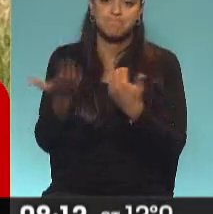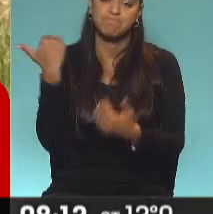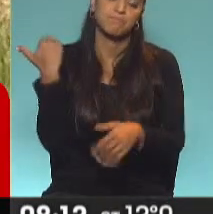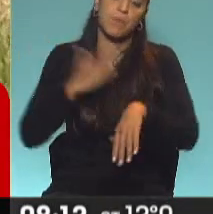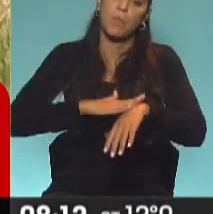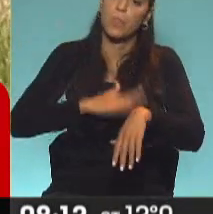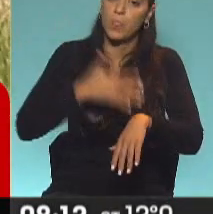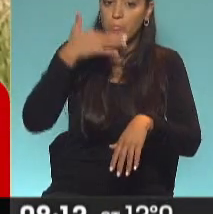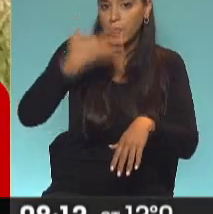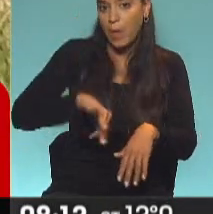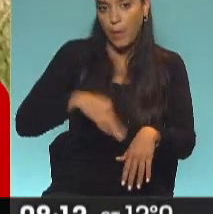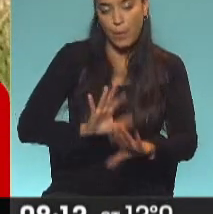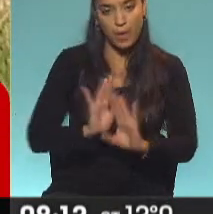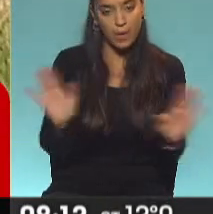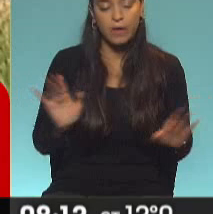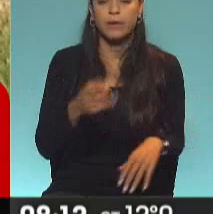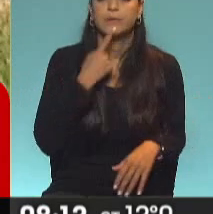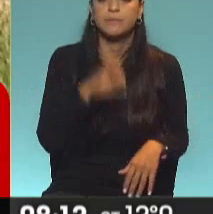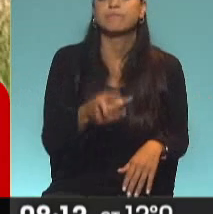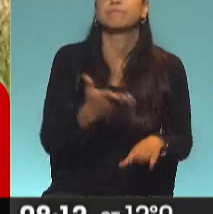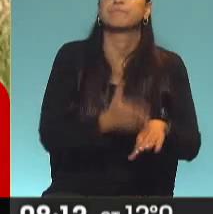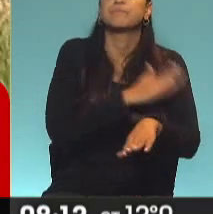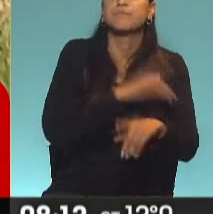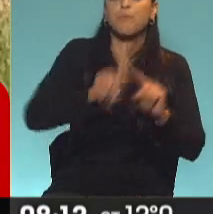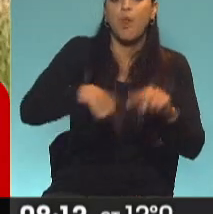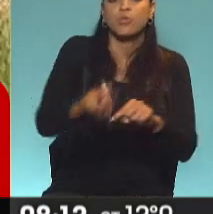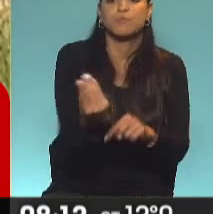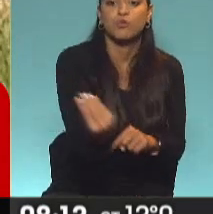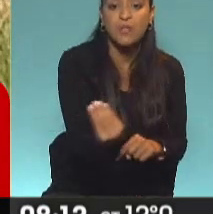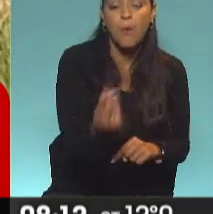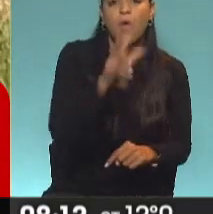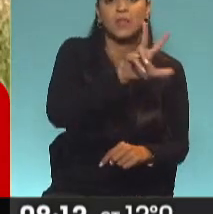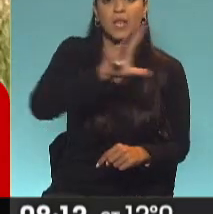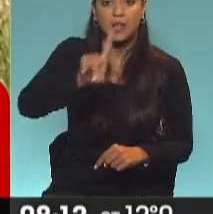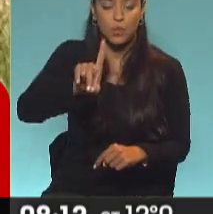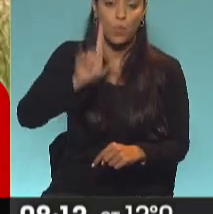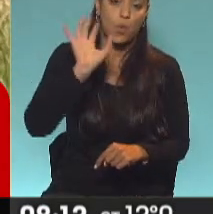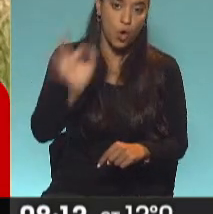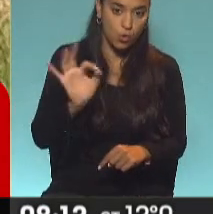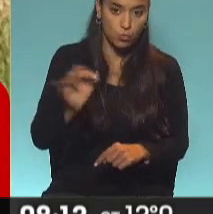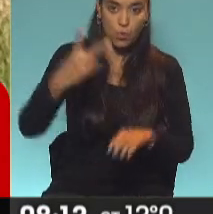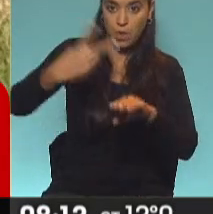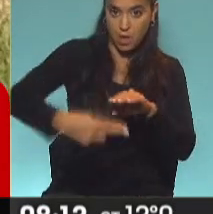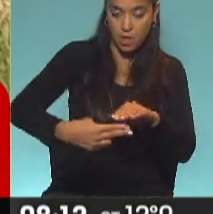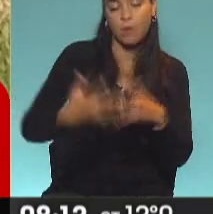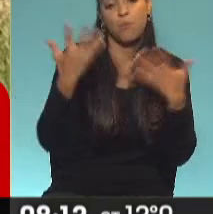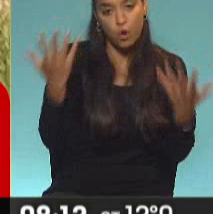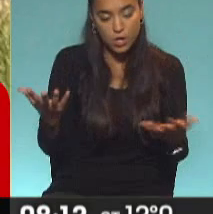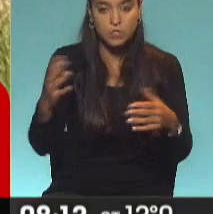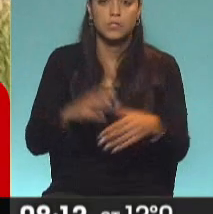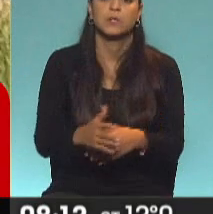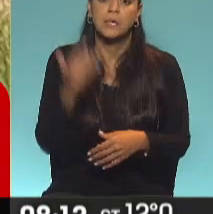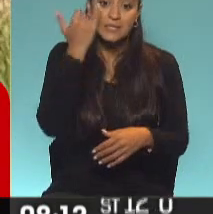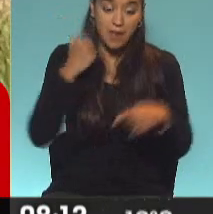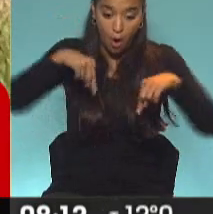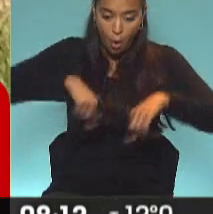plazos previstos que finiquitaban en teoría el próximo sábado, 31 de octubre. Es por eso que ya